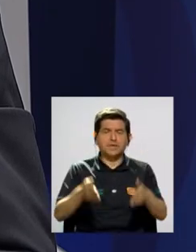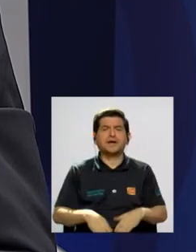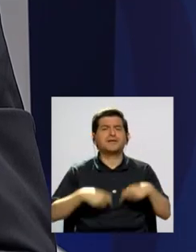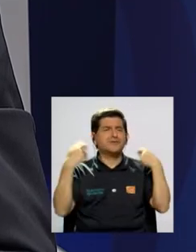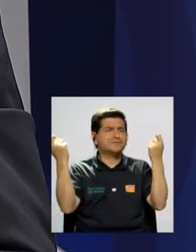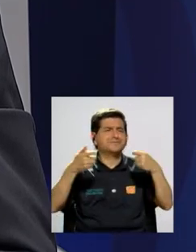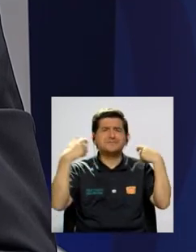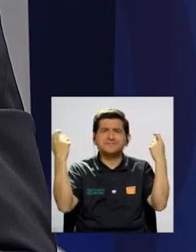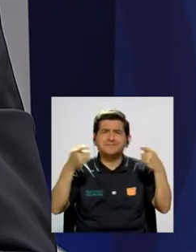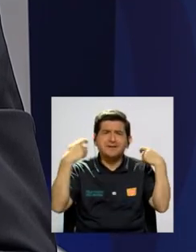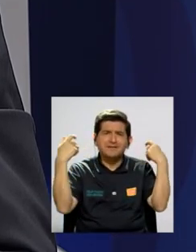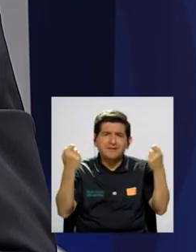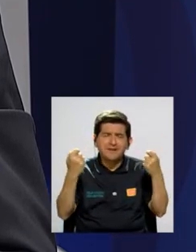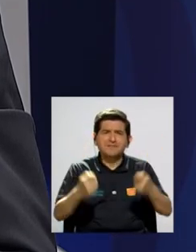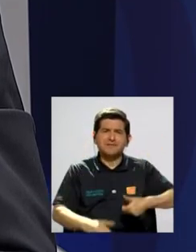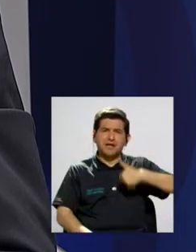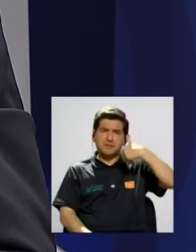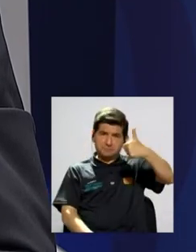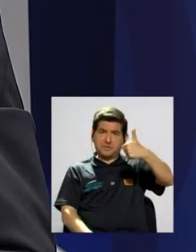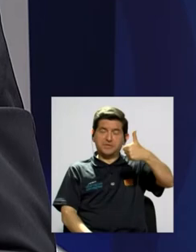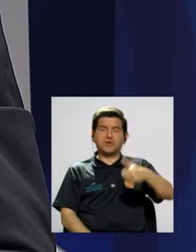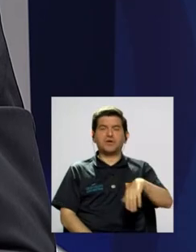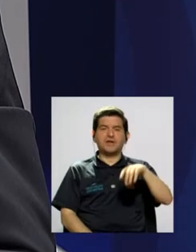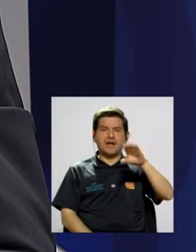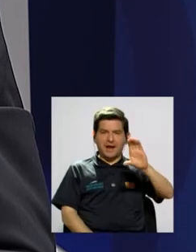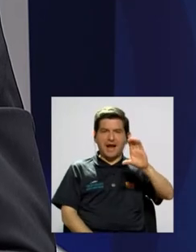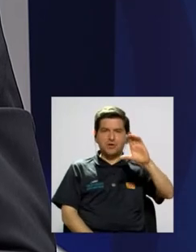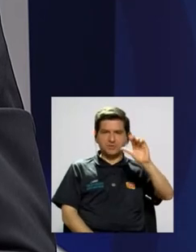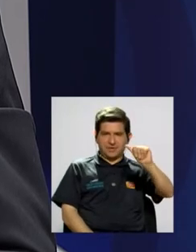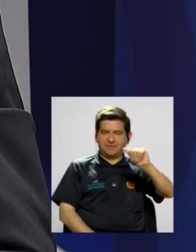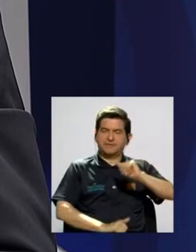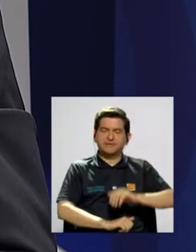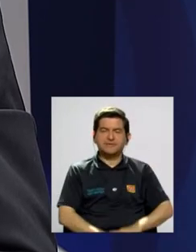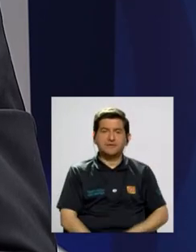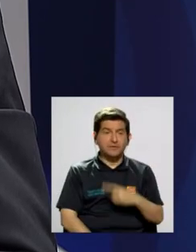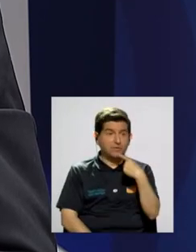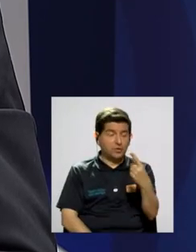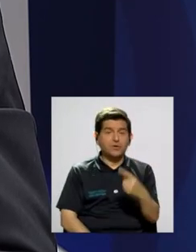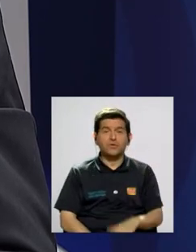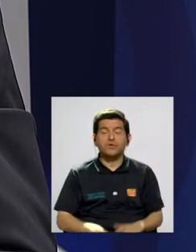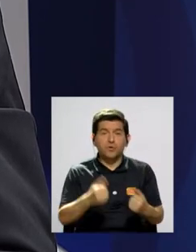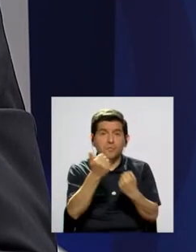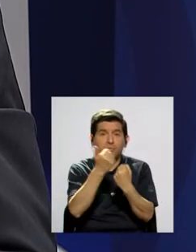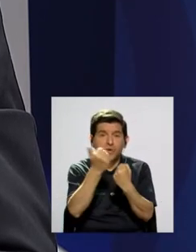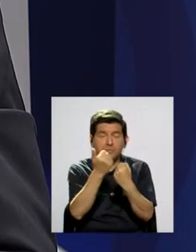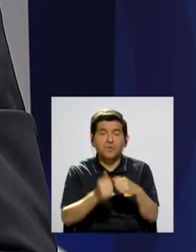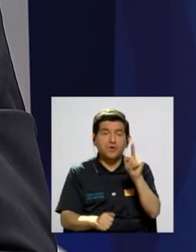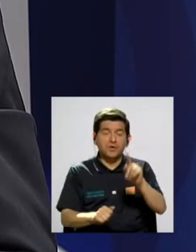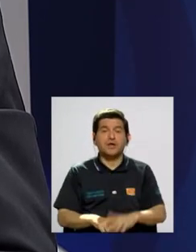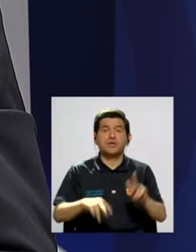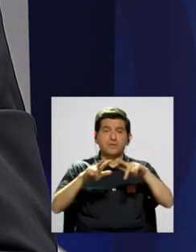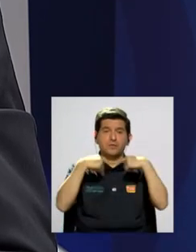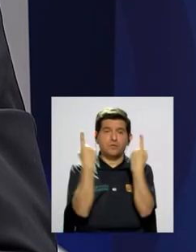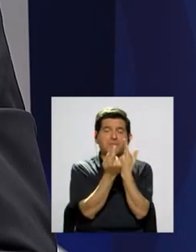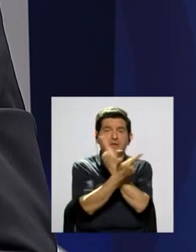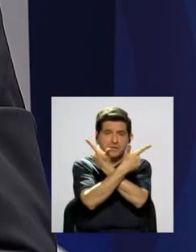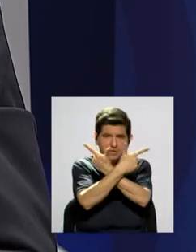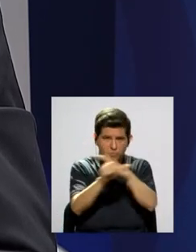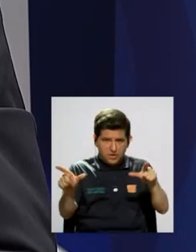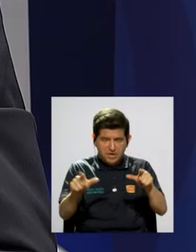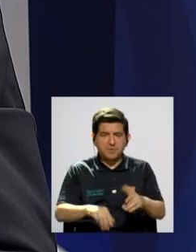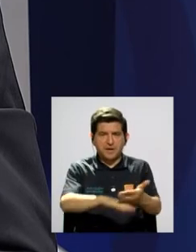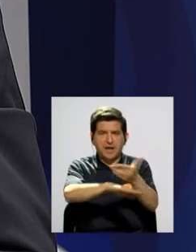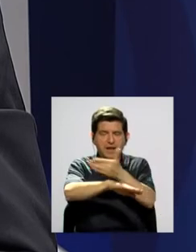celebrando el gane de Carlos? Y lo digo, por ejemplo, por las adhesiones de un partido liberal progresista y el Frente